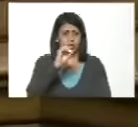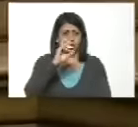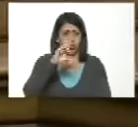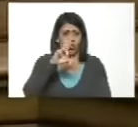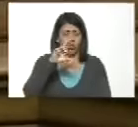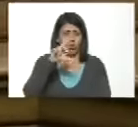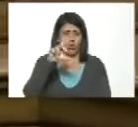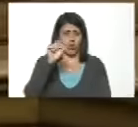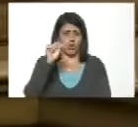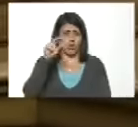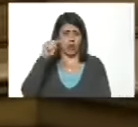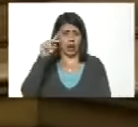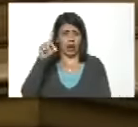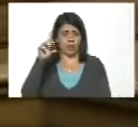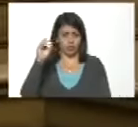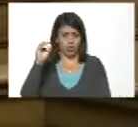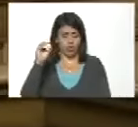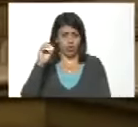Figuera.